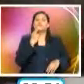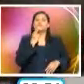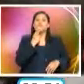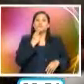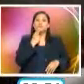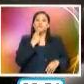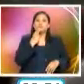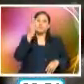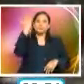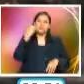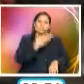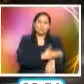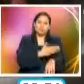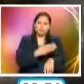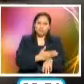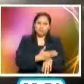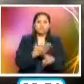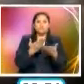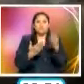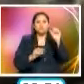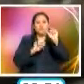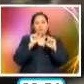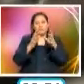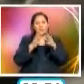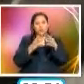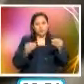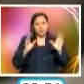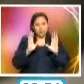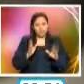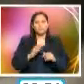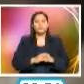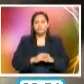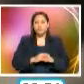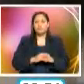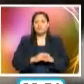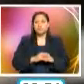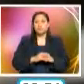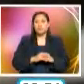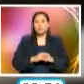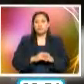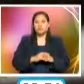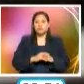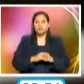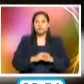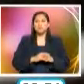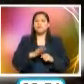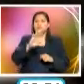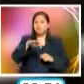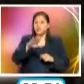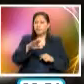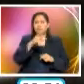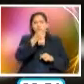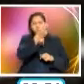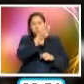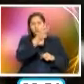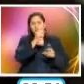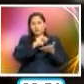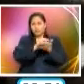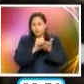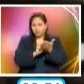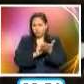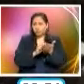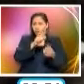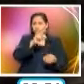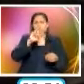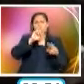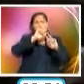la madera, que ahora ya va desapareciendo, ¿no? Cada vez más, así es. Así es. Oye, entonces, y este autor tiene una